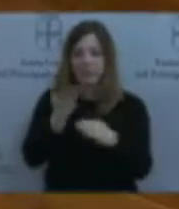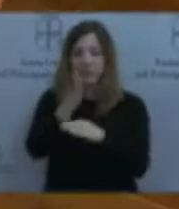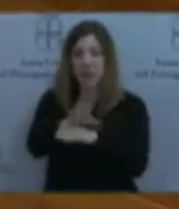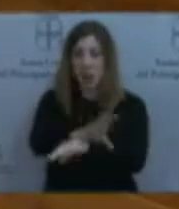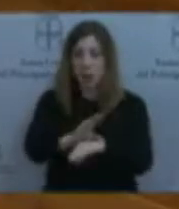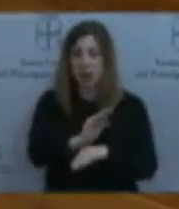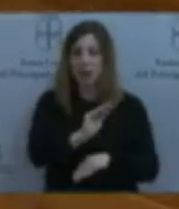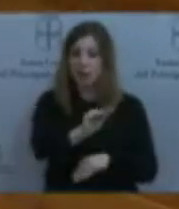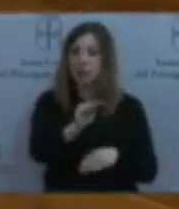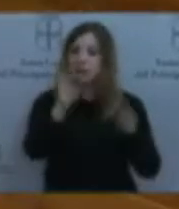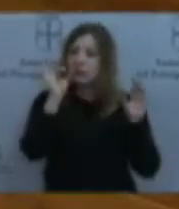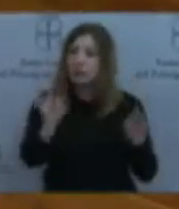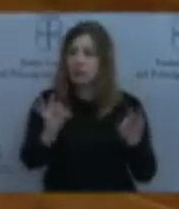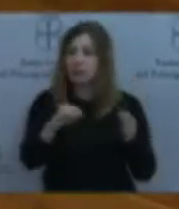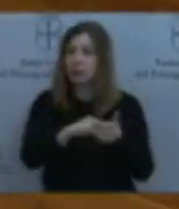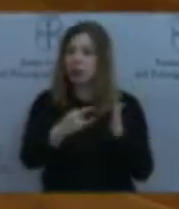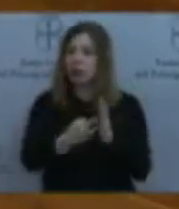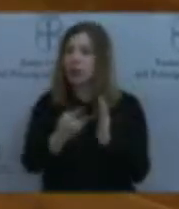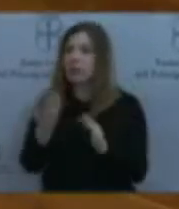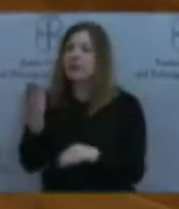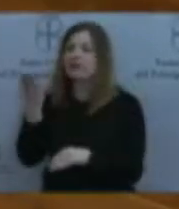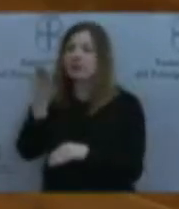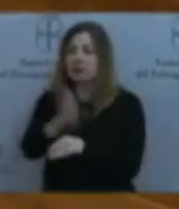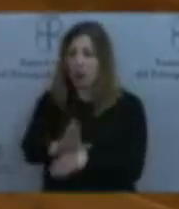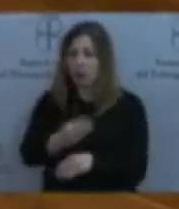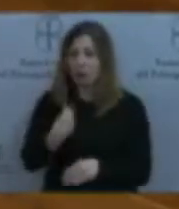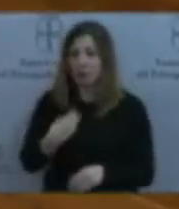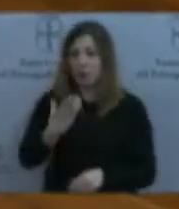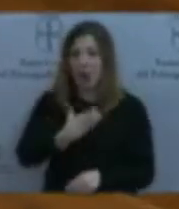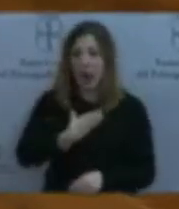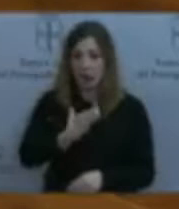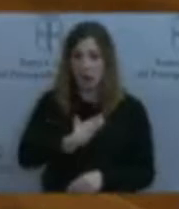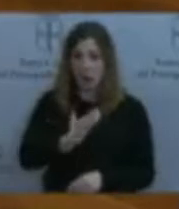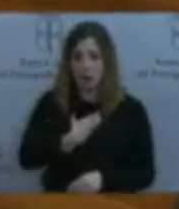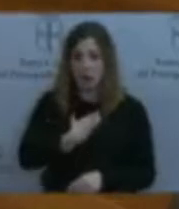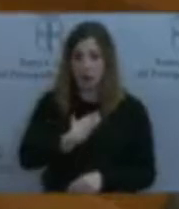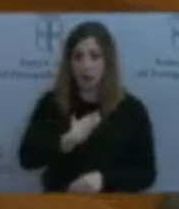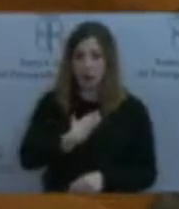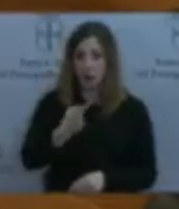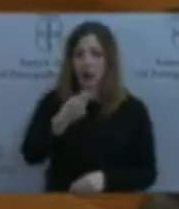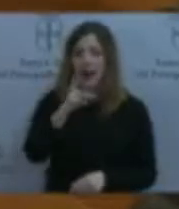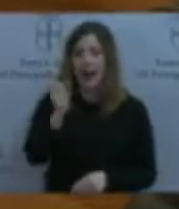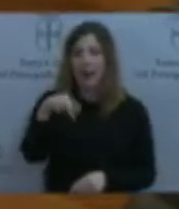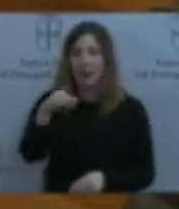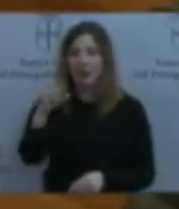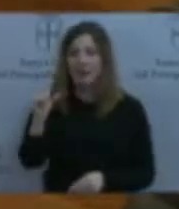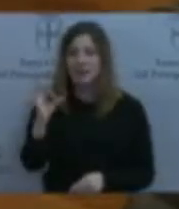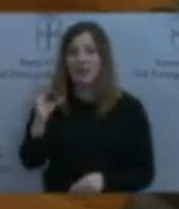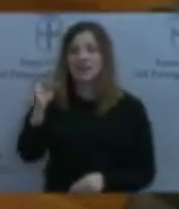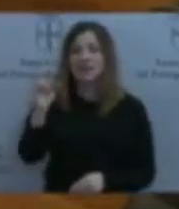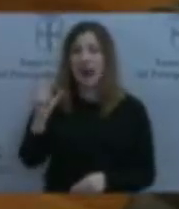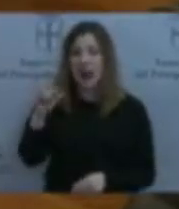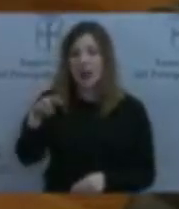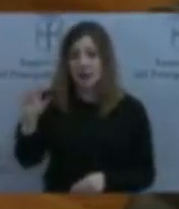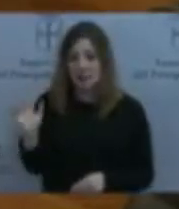presentado por el Ayuntamiento de Grandas de Salime. El proyecto de emergencia y consolidación no es de la consejería, sino del Ayuntamiento,